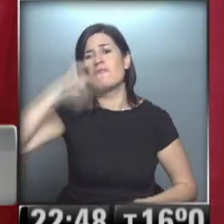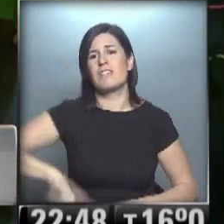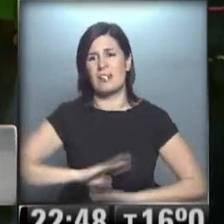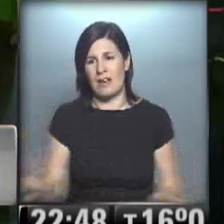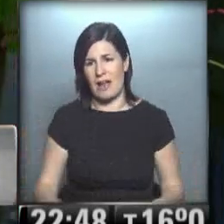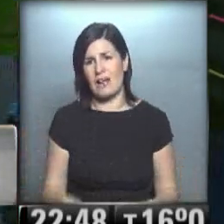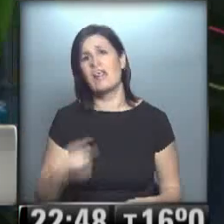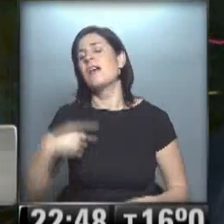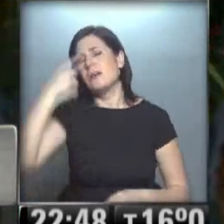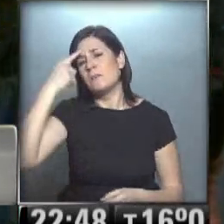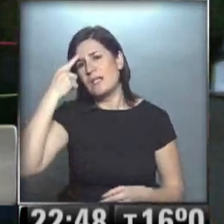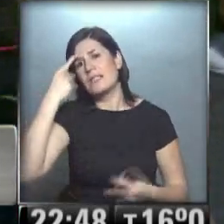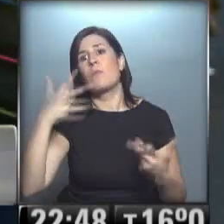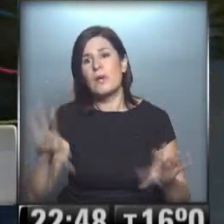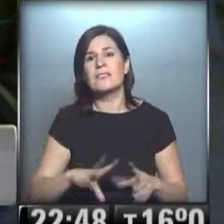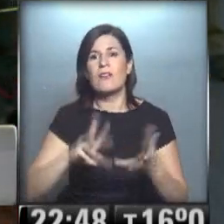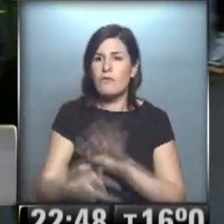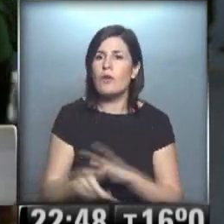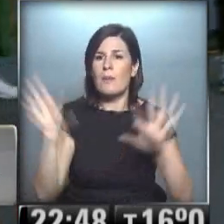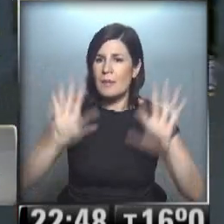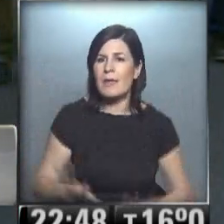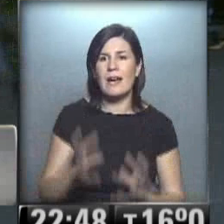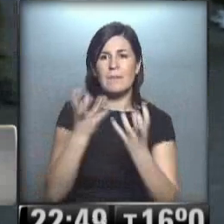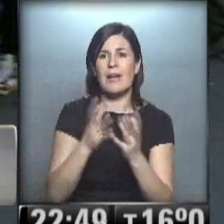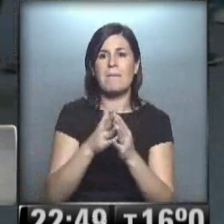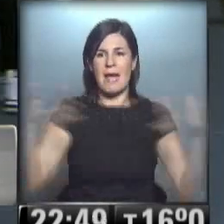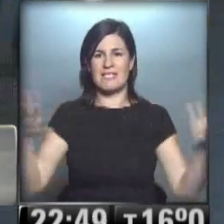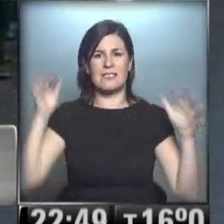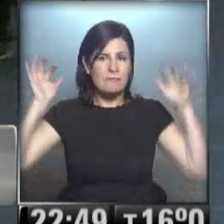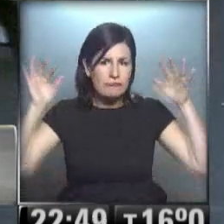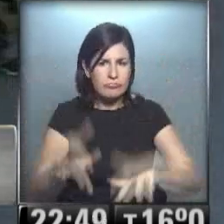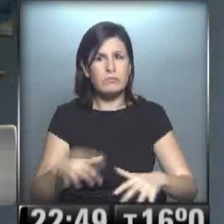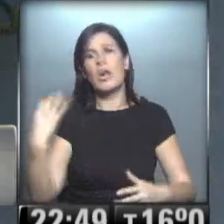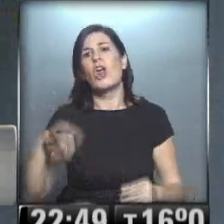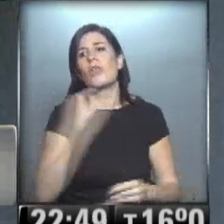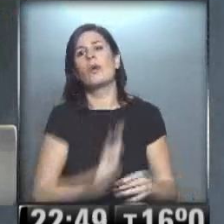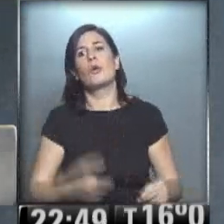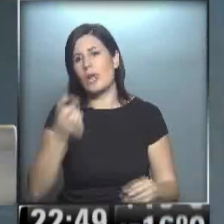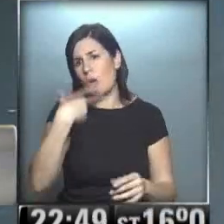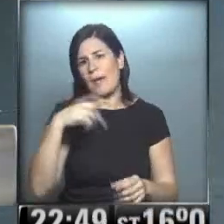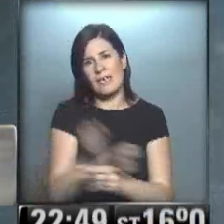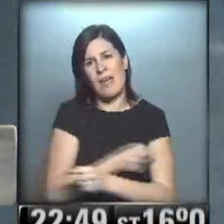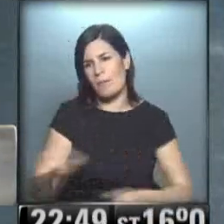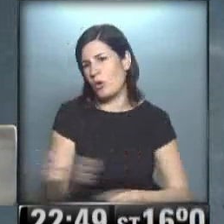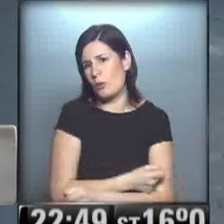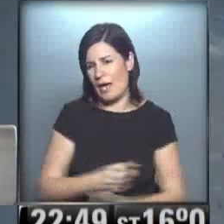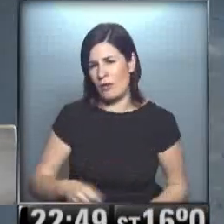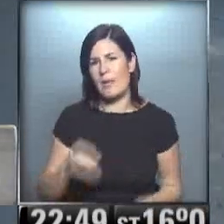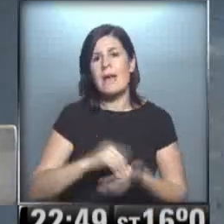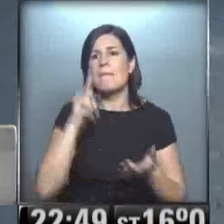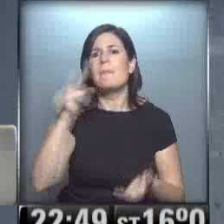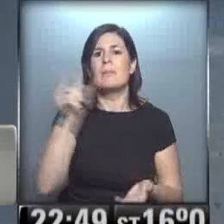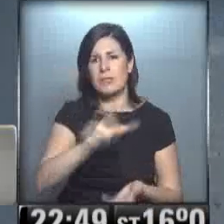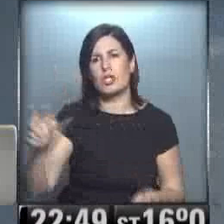tribuna tubular para agrandar la capacidad. Esto tiene que estar aprobado por el gobierno de la ciudad, de casi 1.000 personas.